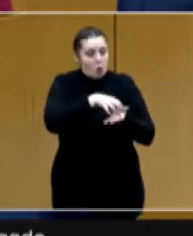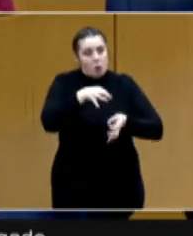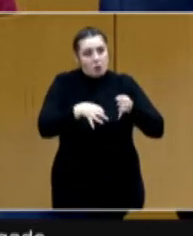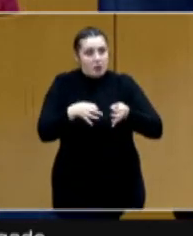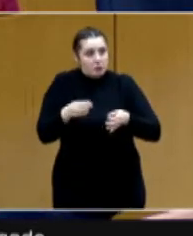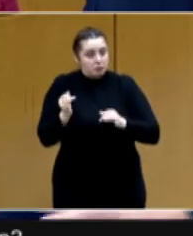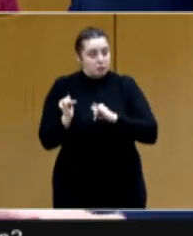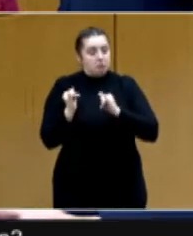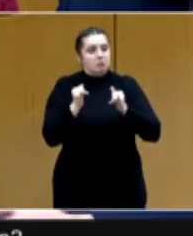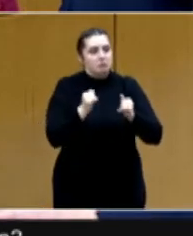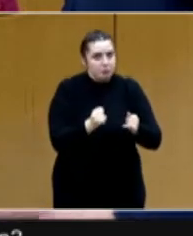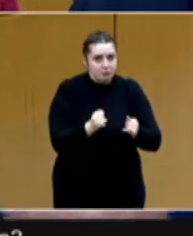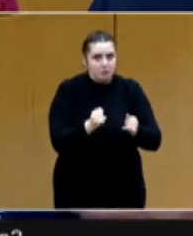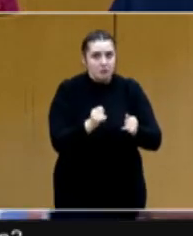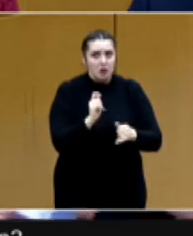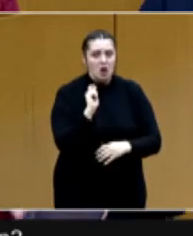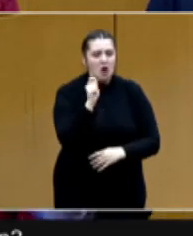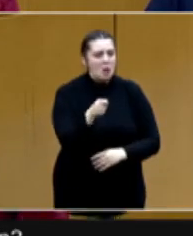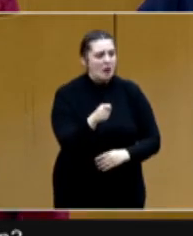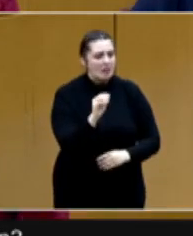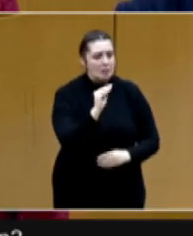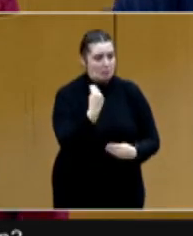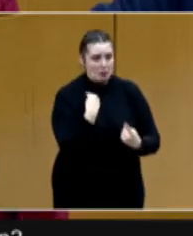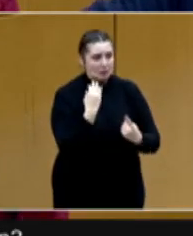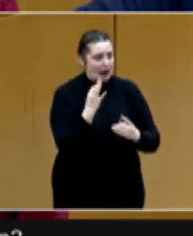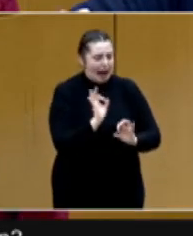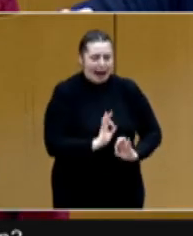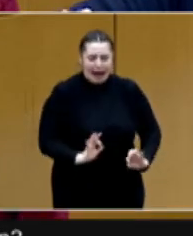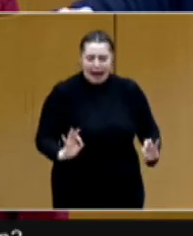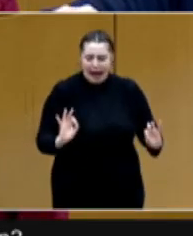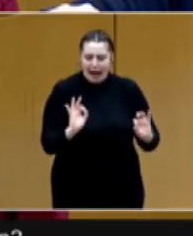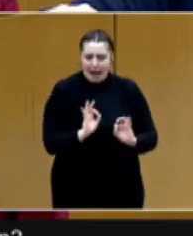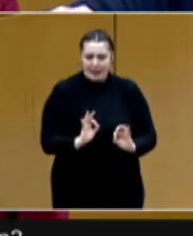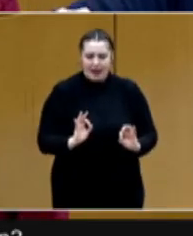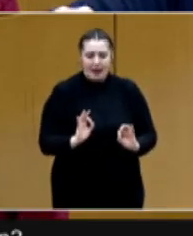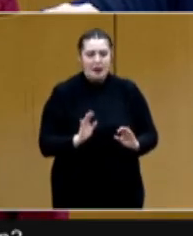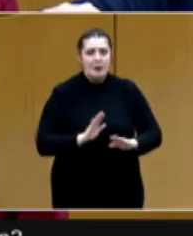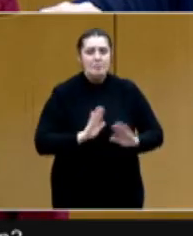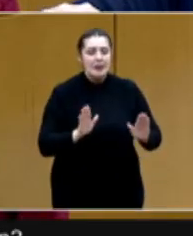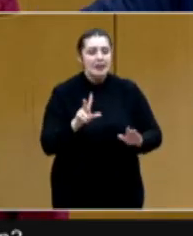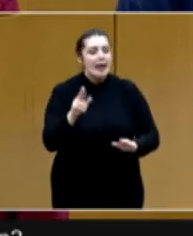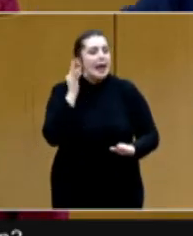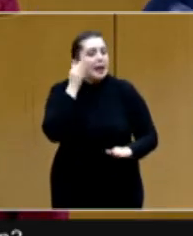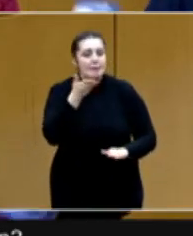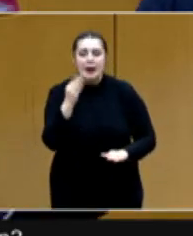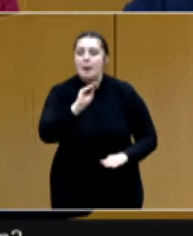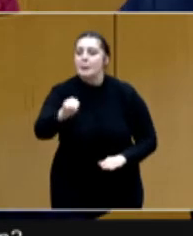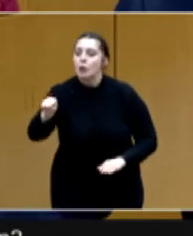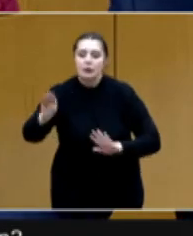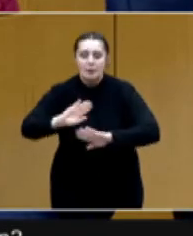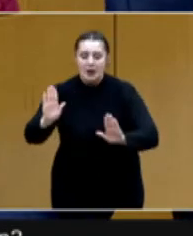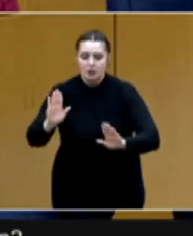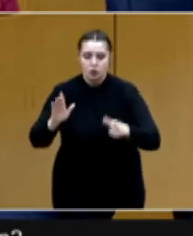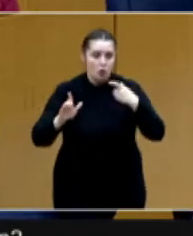y a mí no el juez no me preguntó nada solamente preguntaba a mis hermanas yo era como